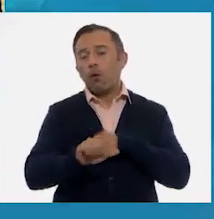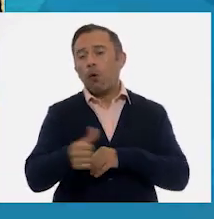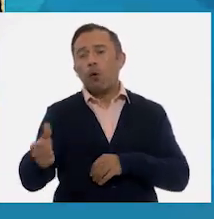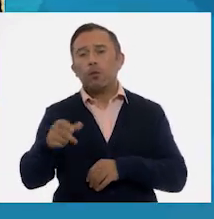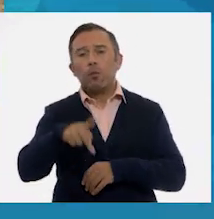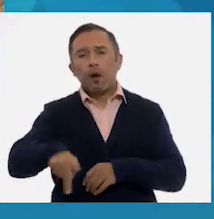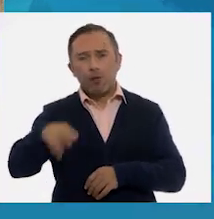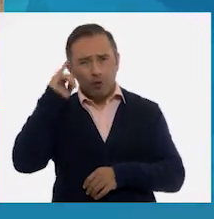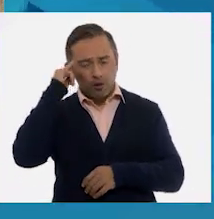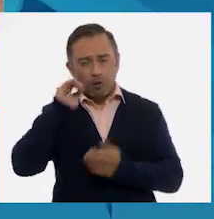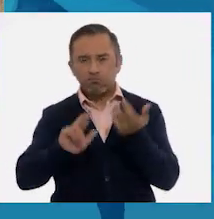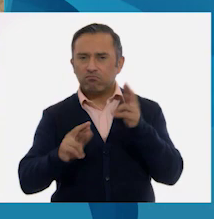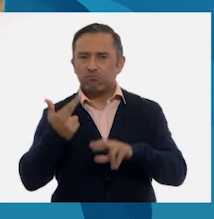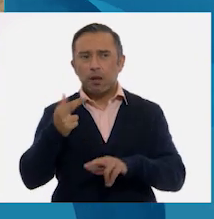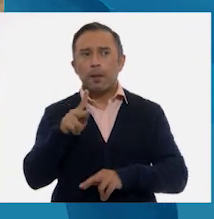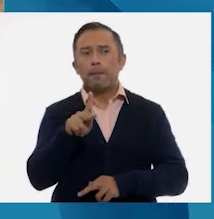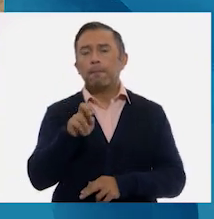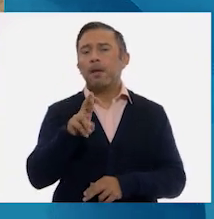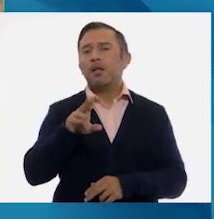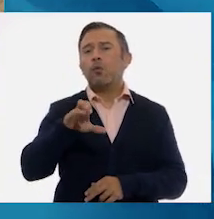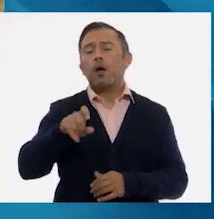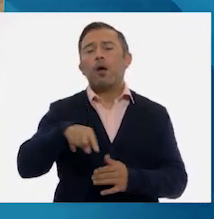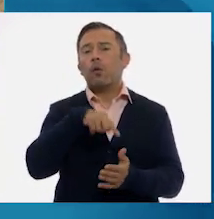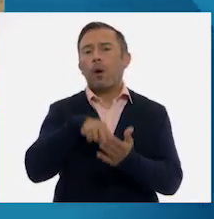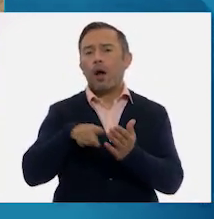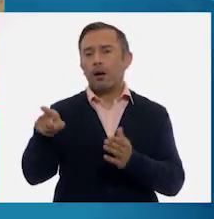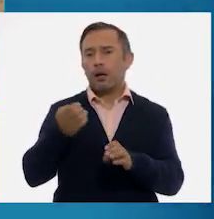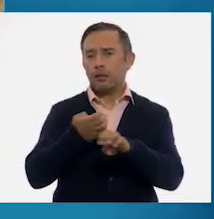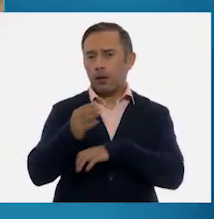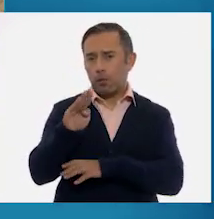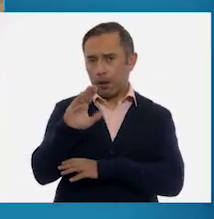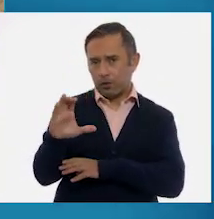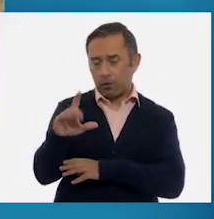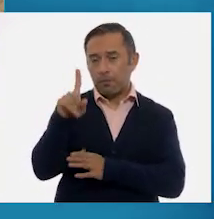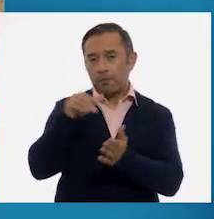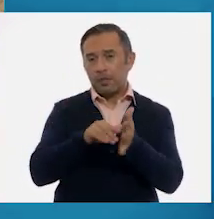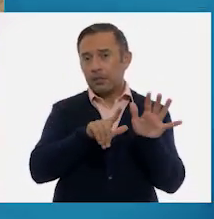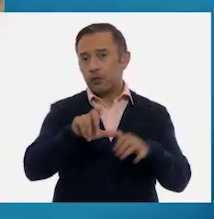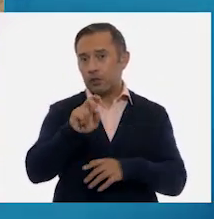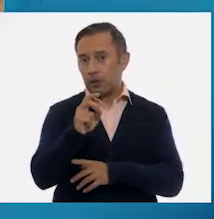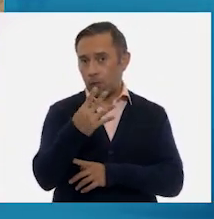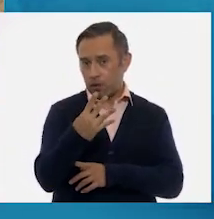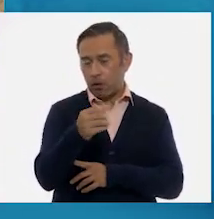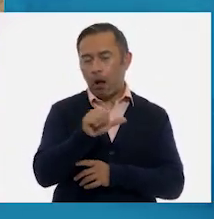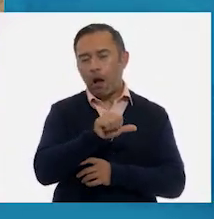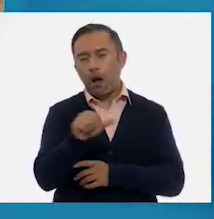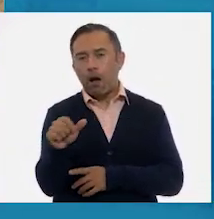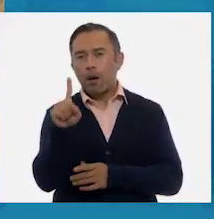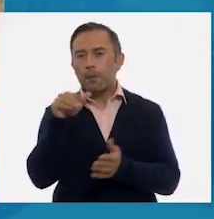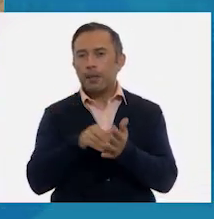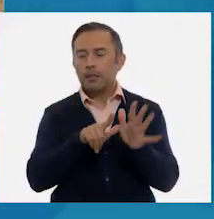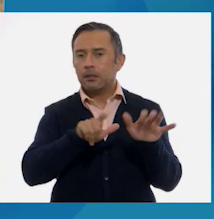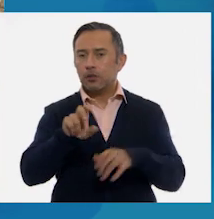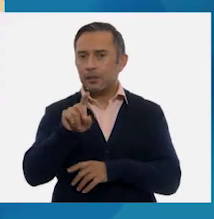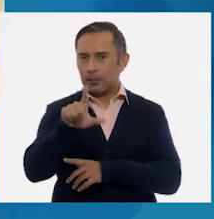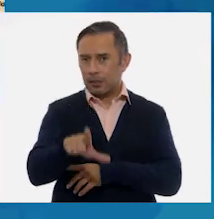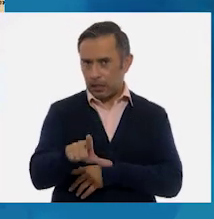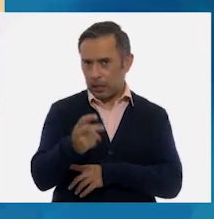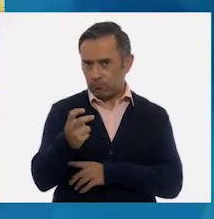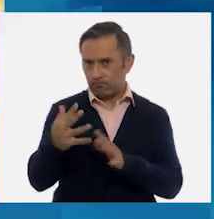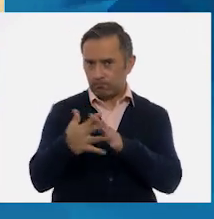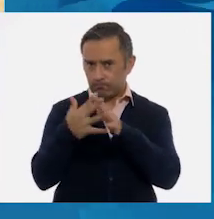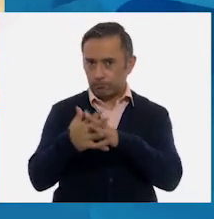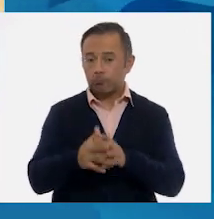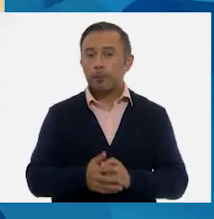los pericúes, en la península de Baja California entre 1734 y 1737. La conquista